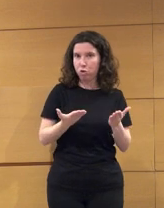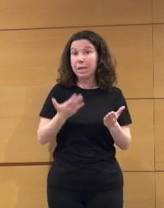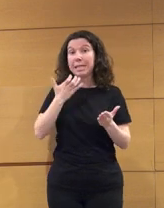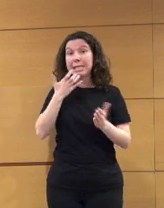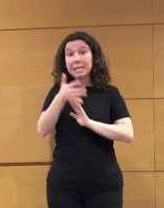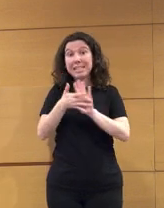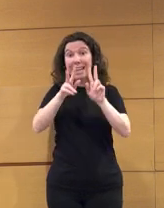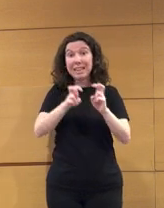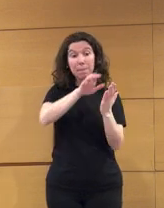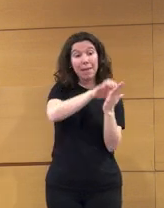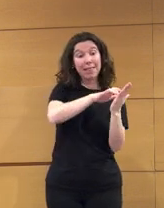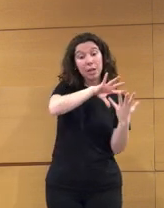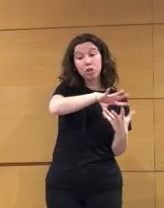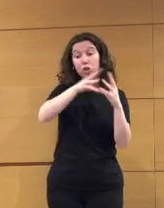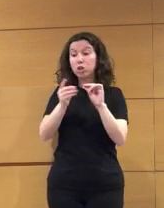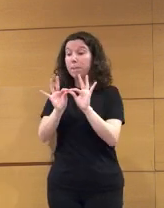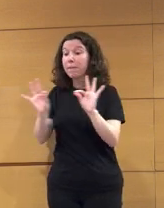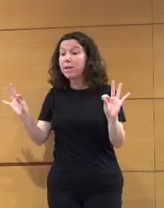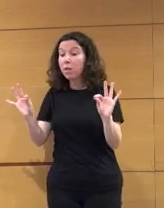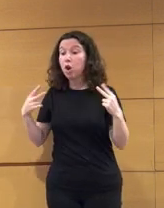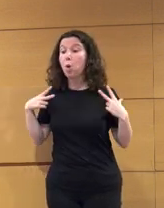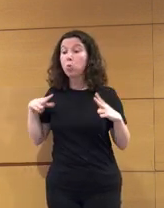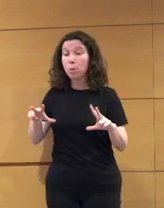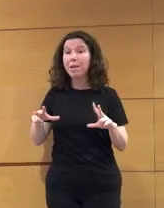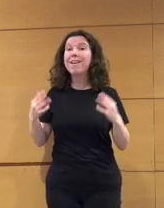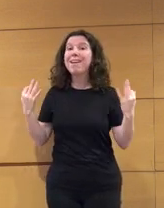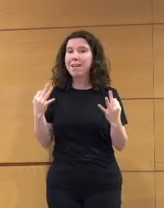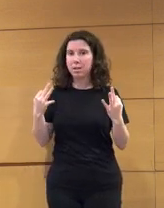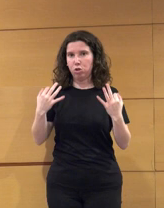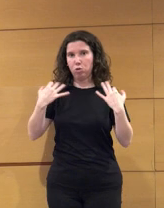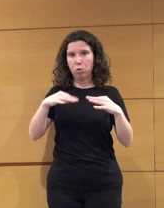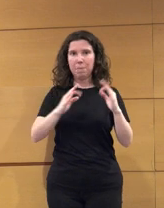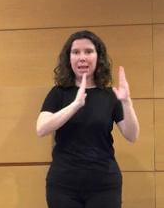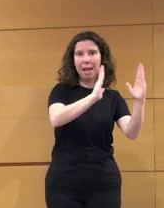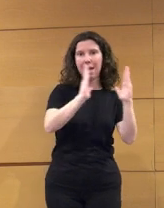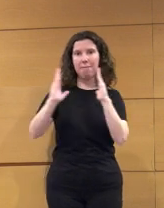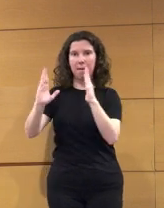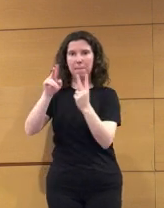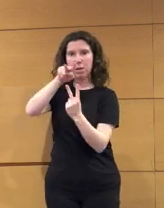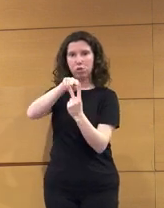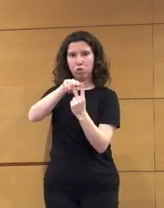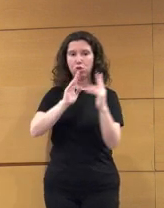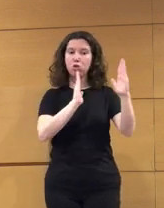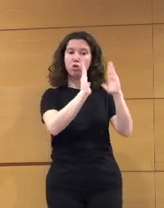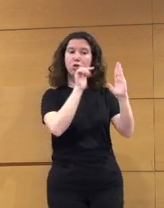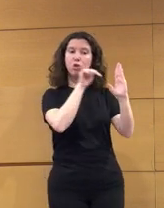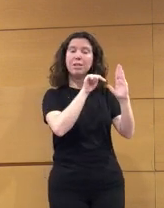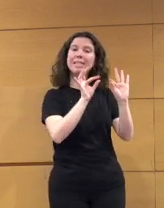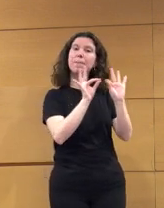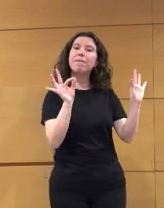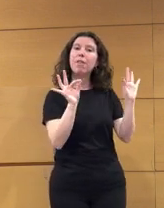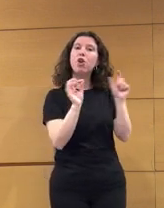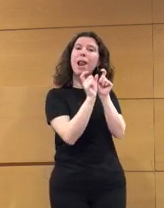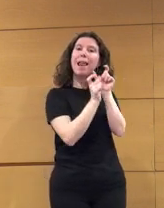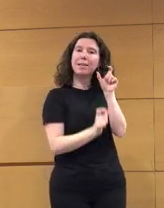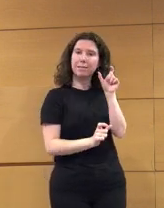en general, en nuestro campo, lo dividimos en dos etapas para facilitar su estudio. Una se llama simplificación léxica,